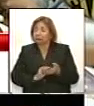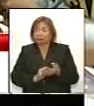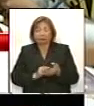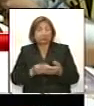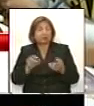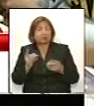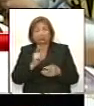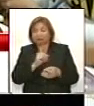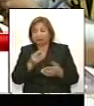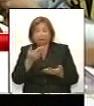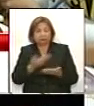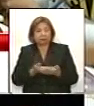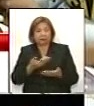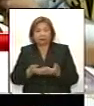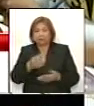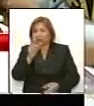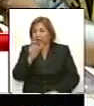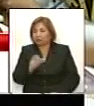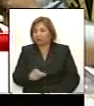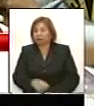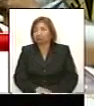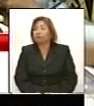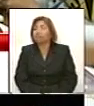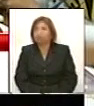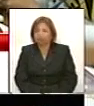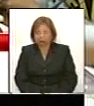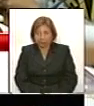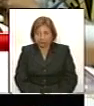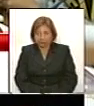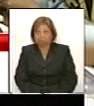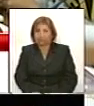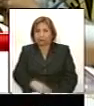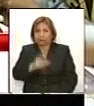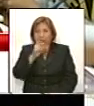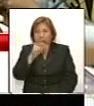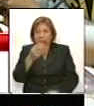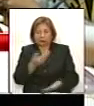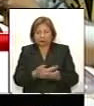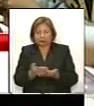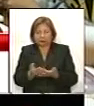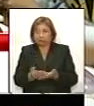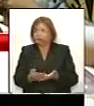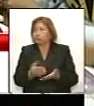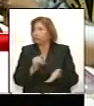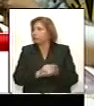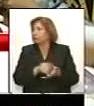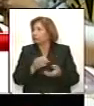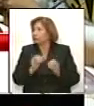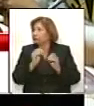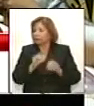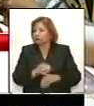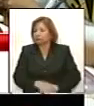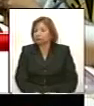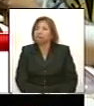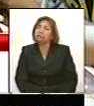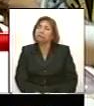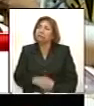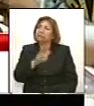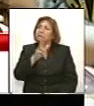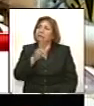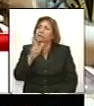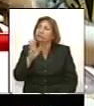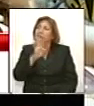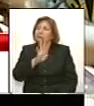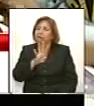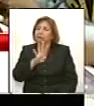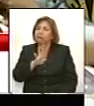denuncia y no en la persona que es denunciada. Entonces, la primera idea que quería transmitir es que nosotros como despacho, en el marco de la ley 3036.4, lo